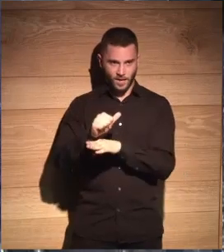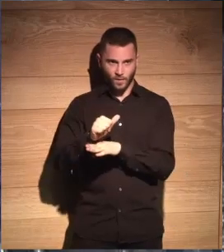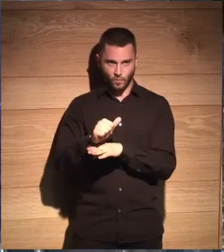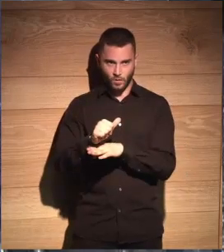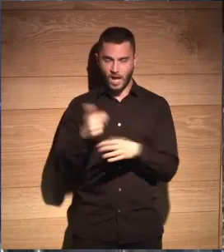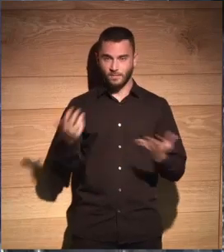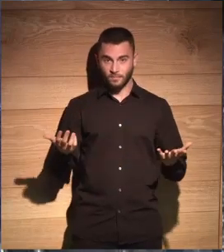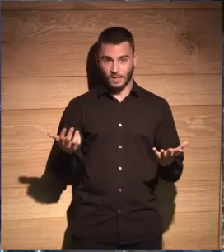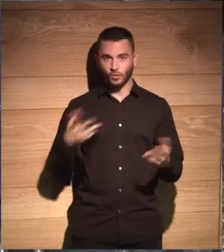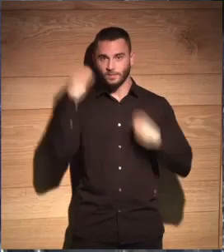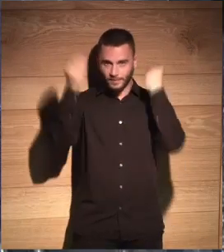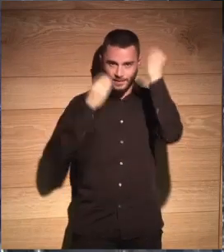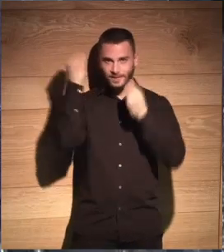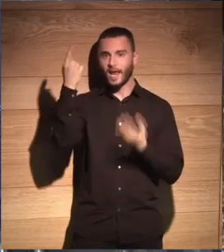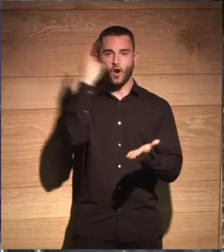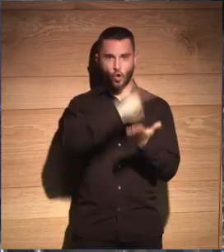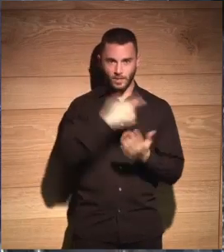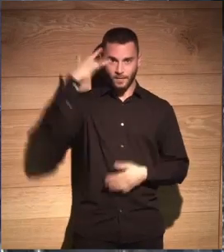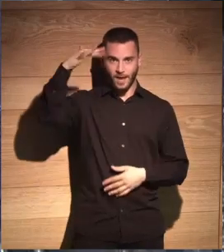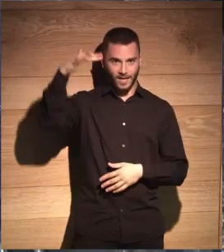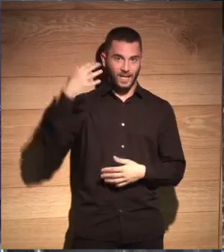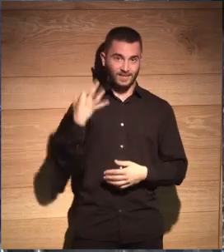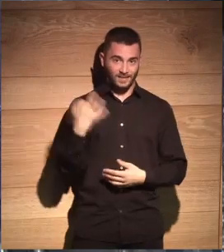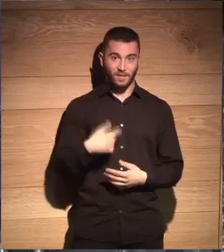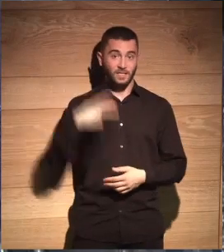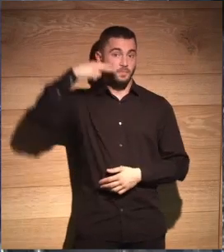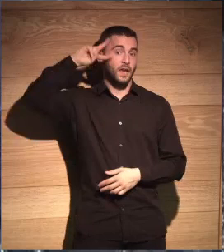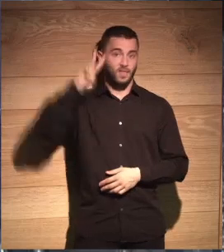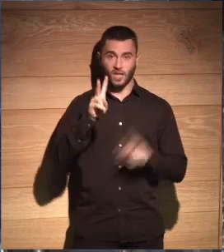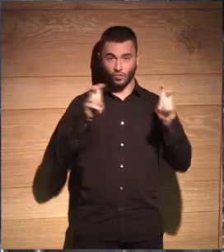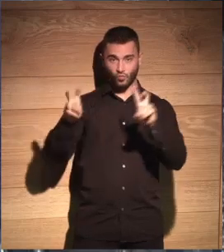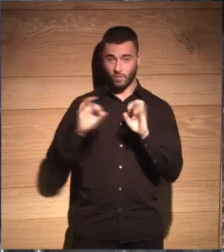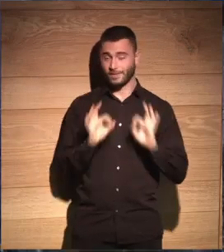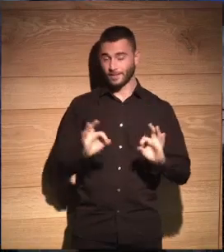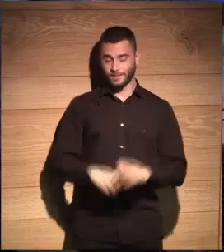volver a plantearte, ¿no? Y a imaginarte. Son nuevas experiencias.